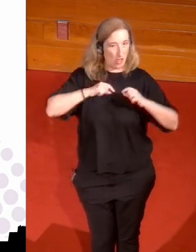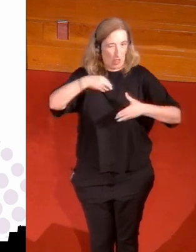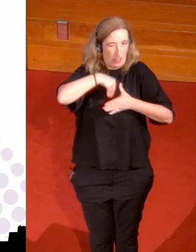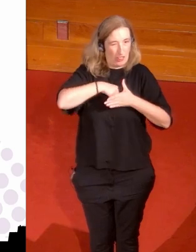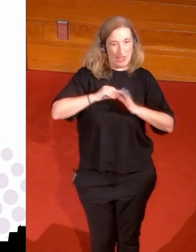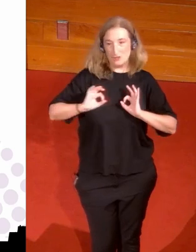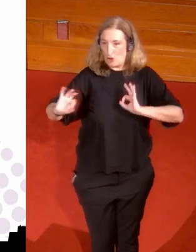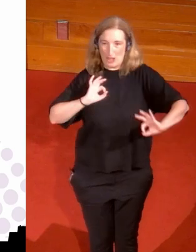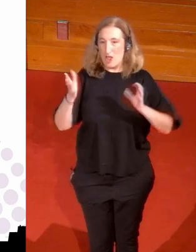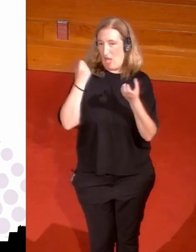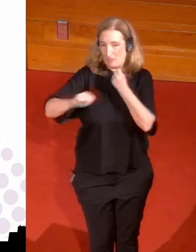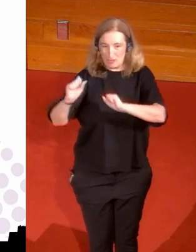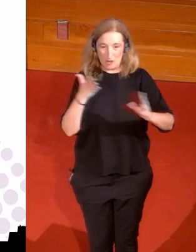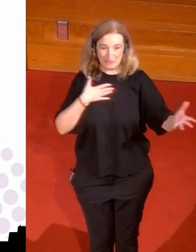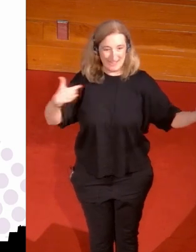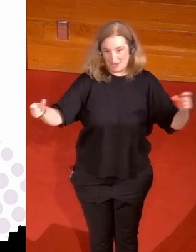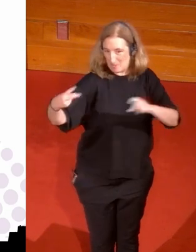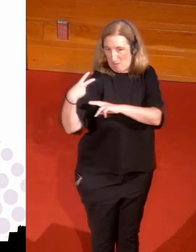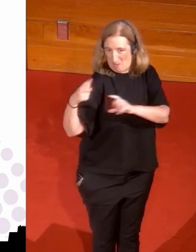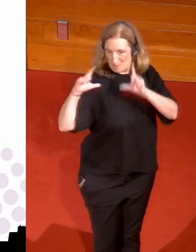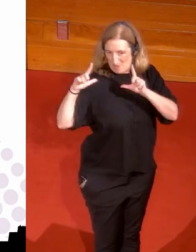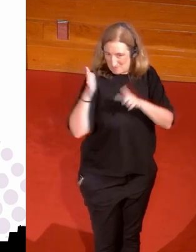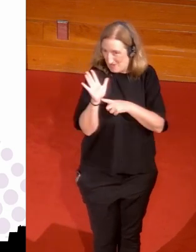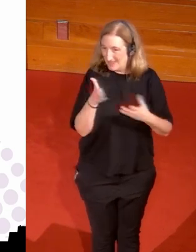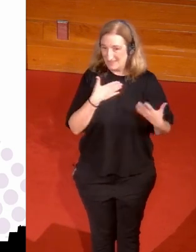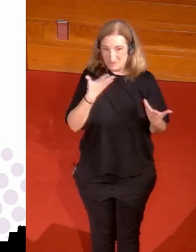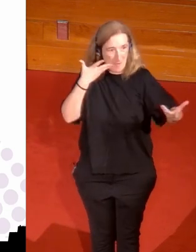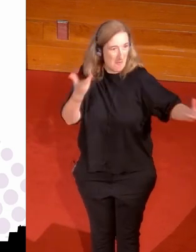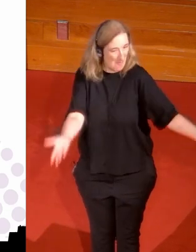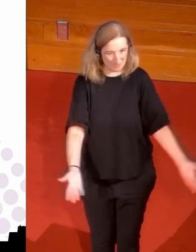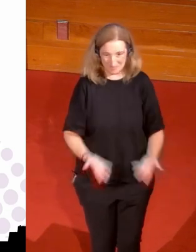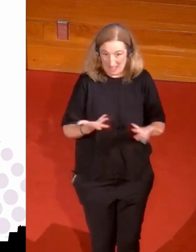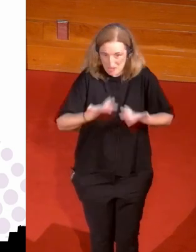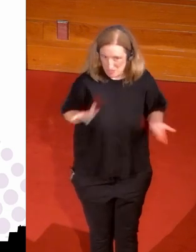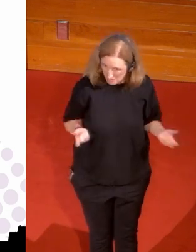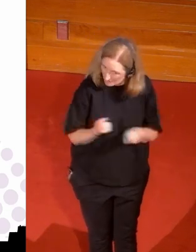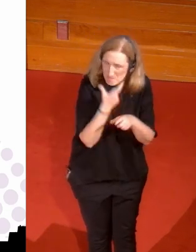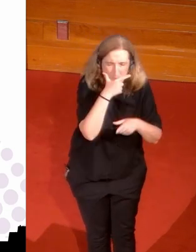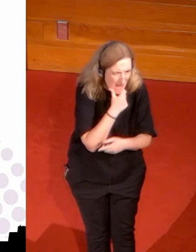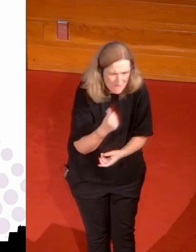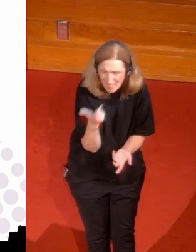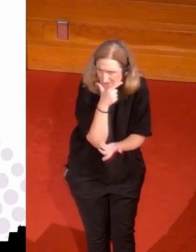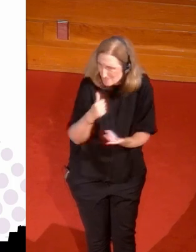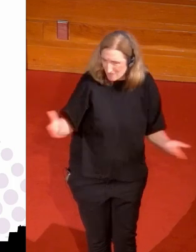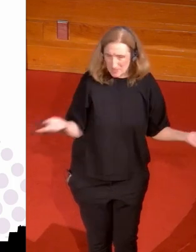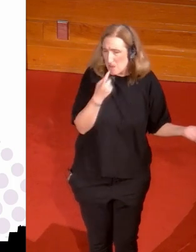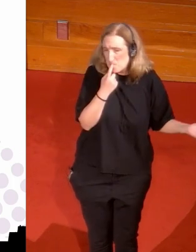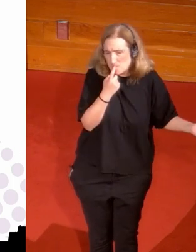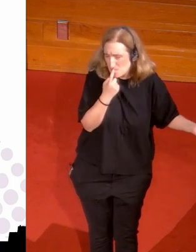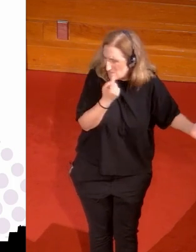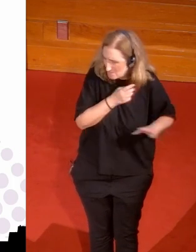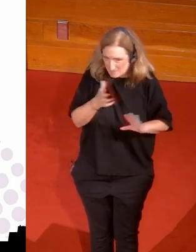dentro todos es fantástico no con lo cual decir te es muy agradecido te lo ponen en bandeja o sea es muy fácil par es muy